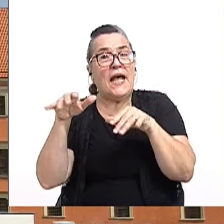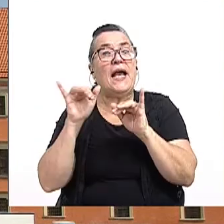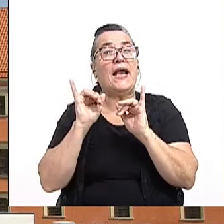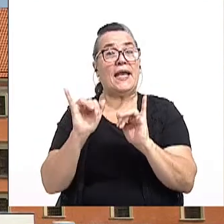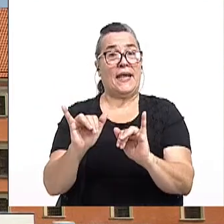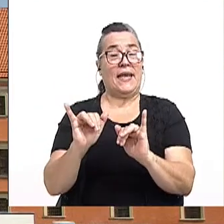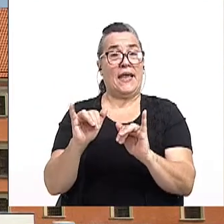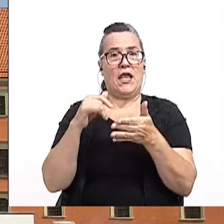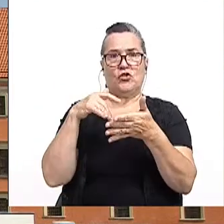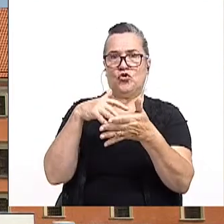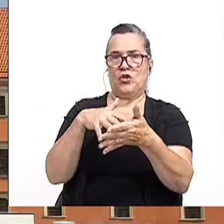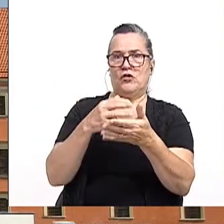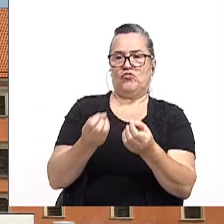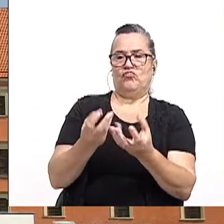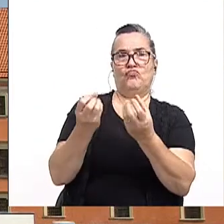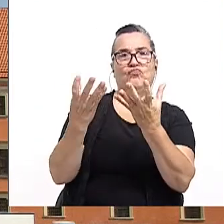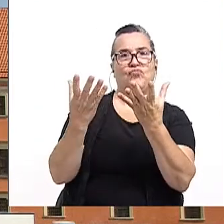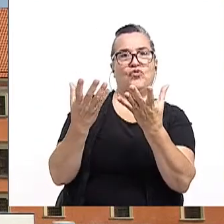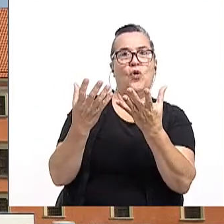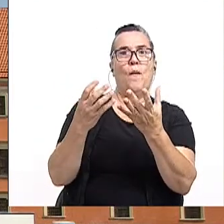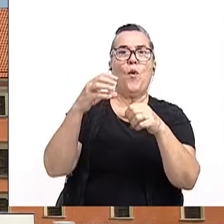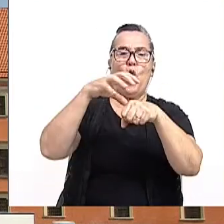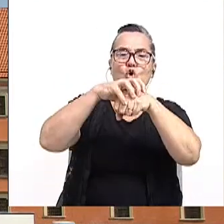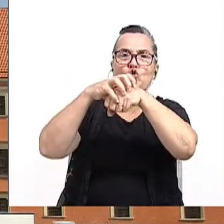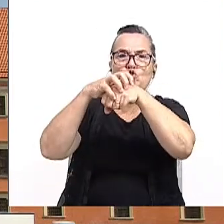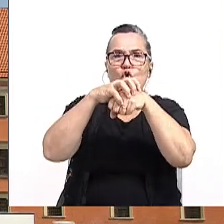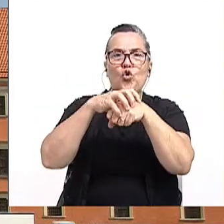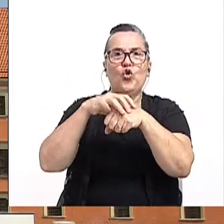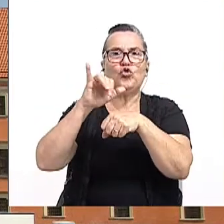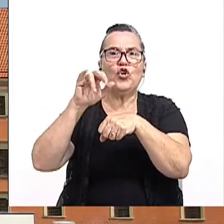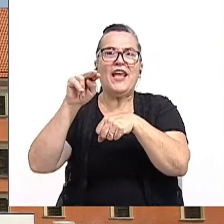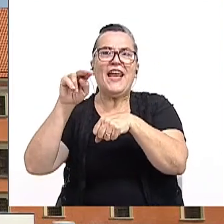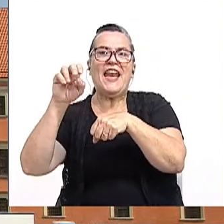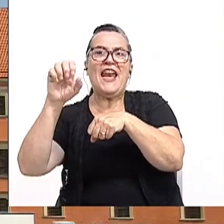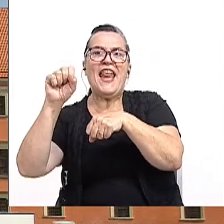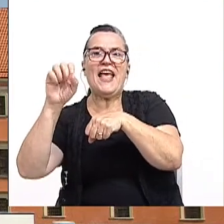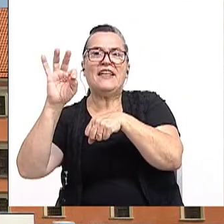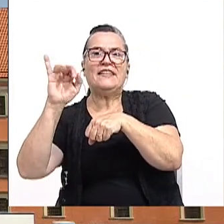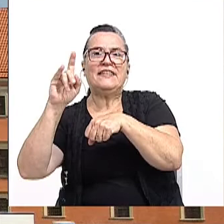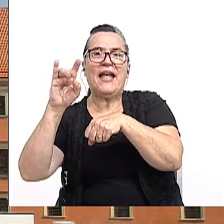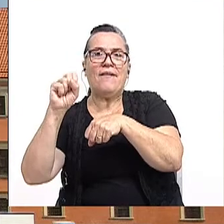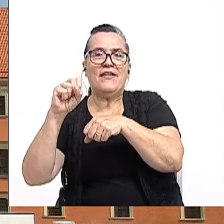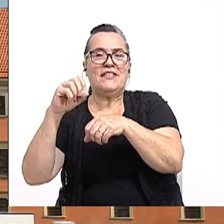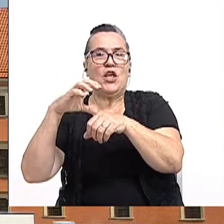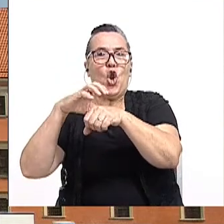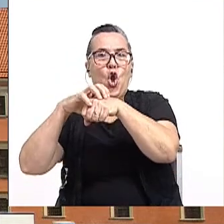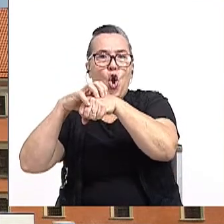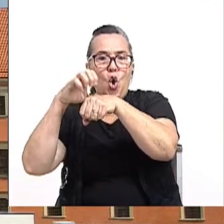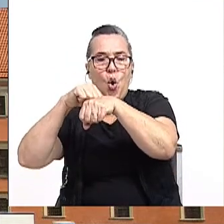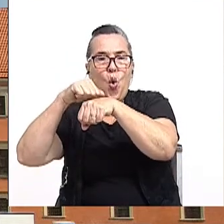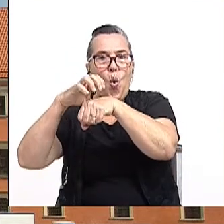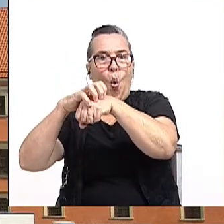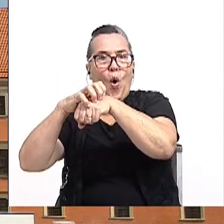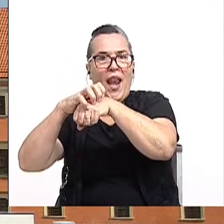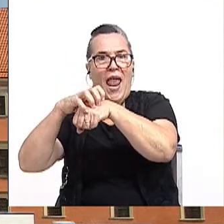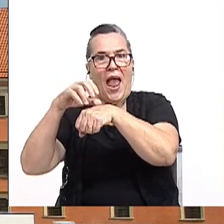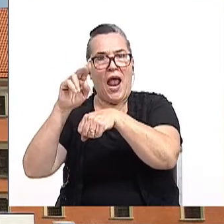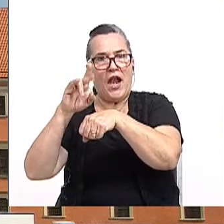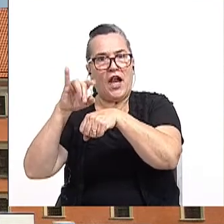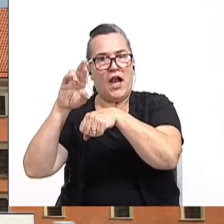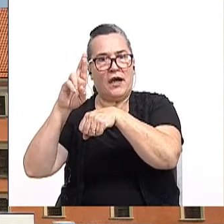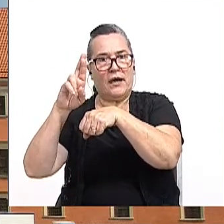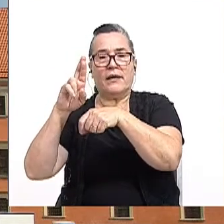radiactividad que se genera por medio de esos núcleos inestables, es decir, es una radiactividad nuclear. Y también dentro de